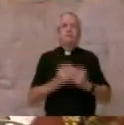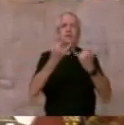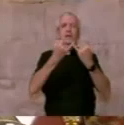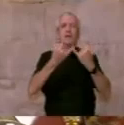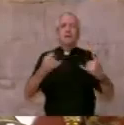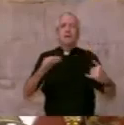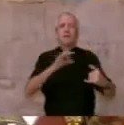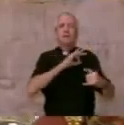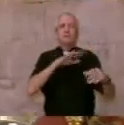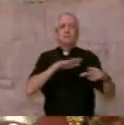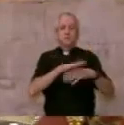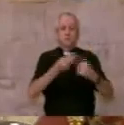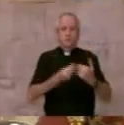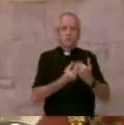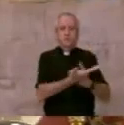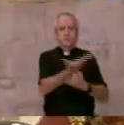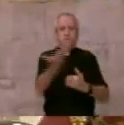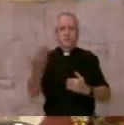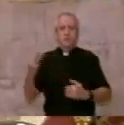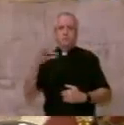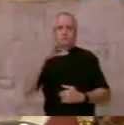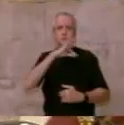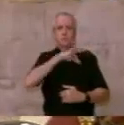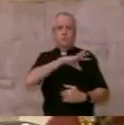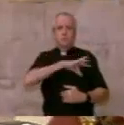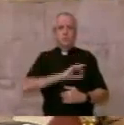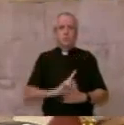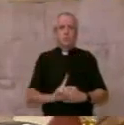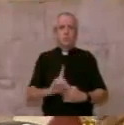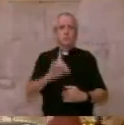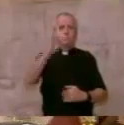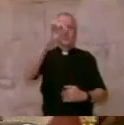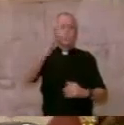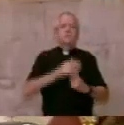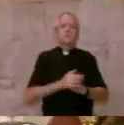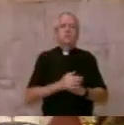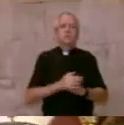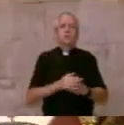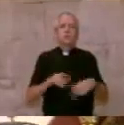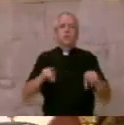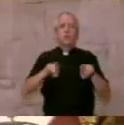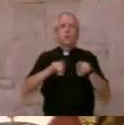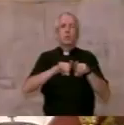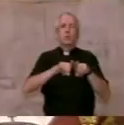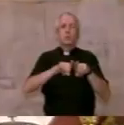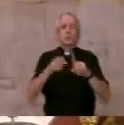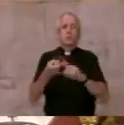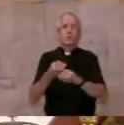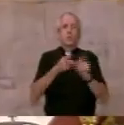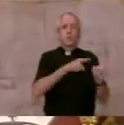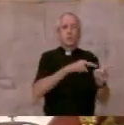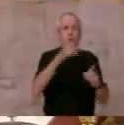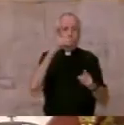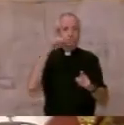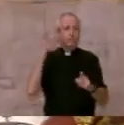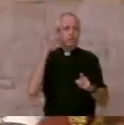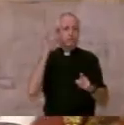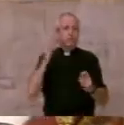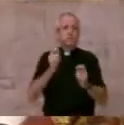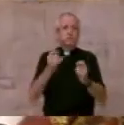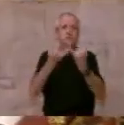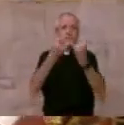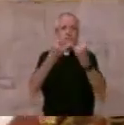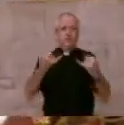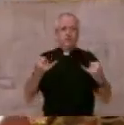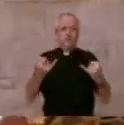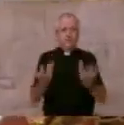Amén. La paz del Señor esté siempre con vosotros y con tu espíritu. Germans,